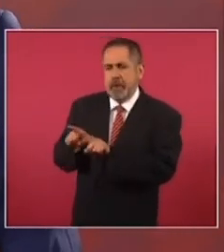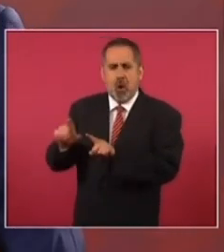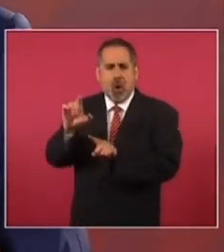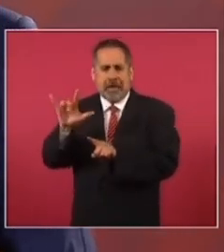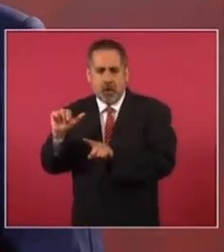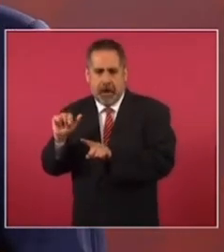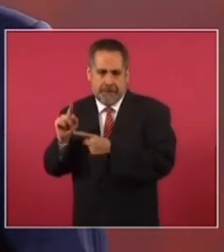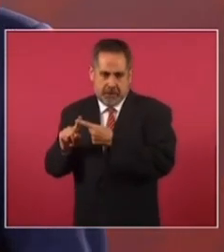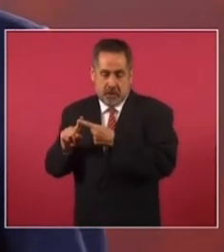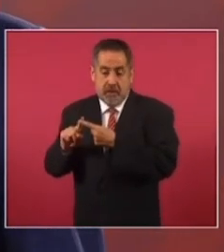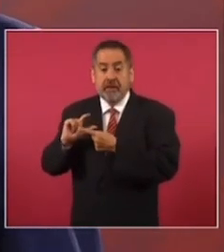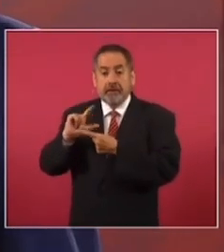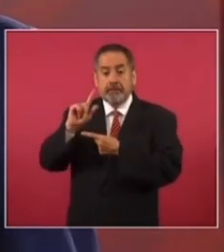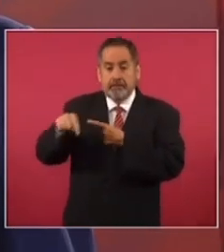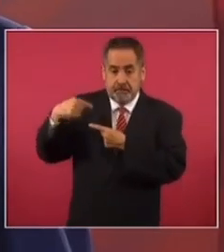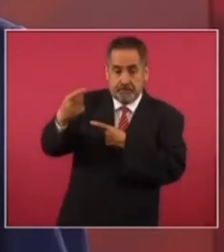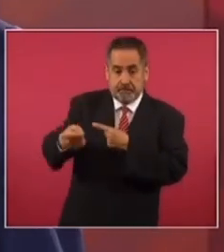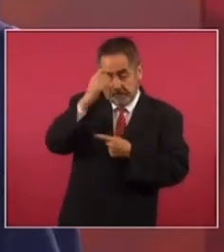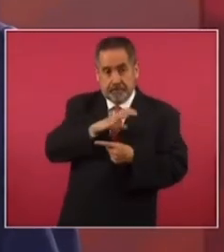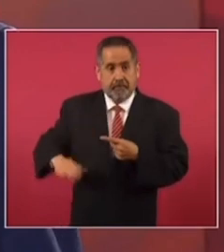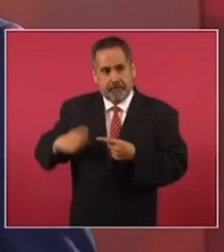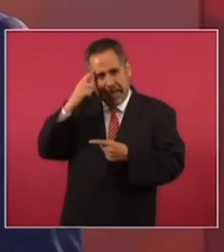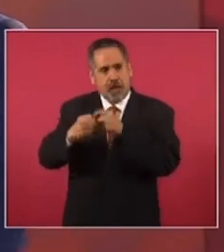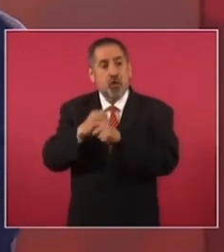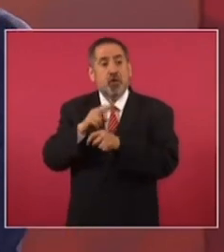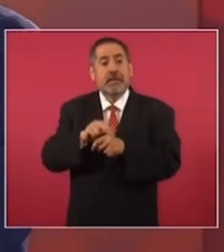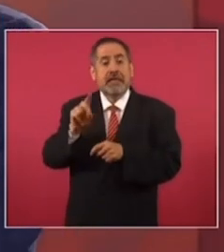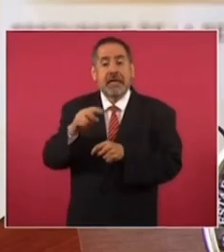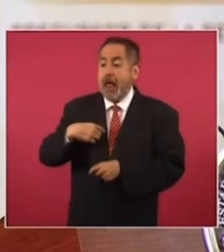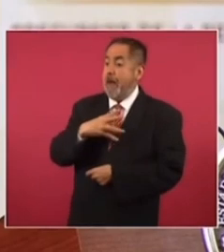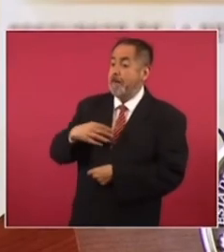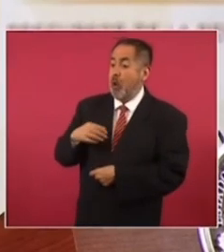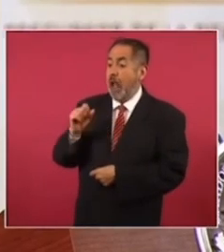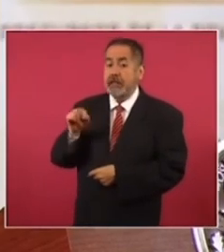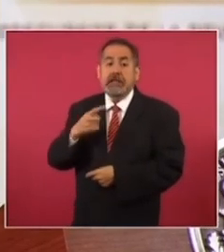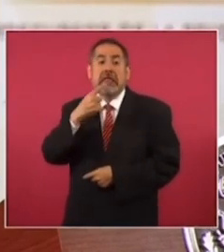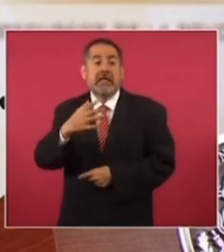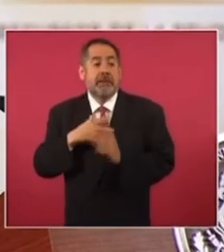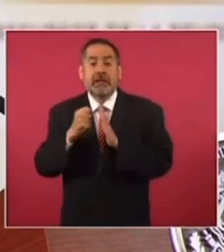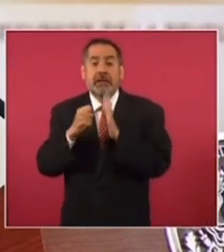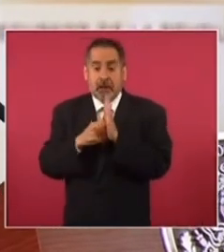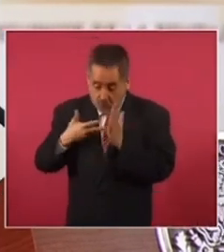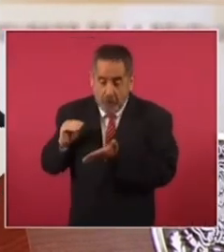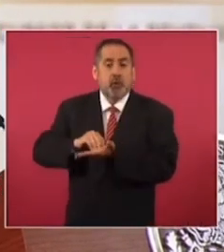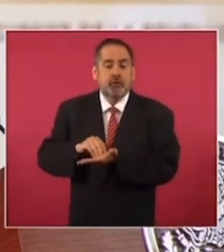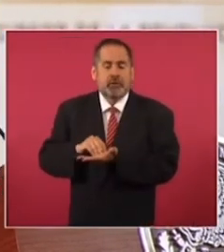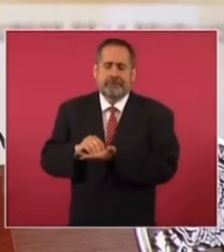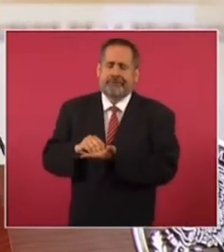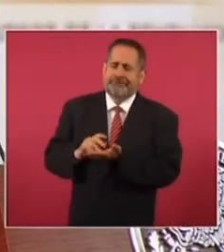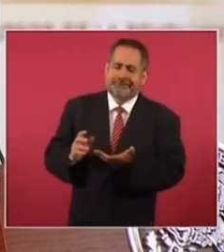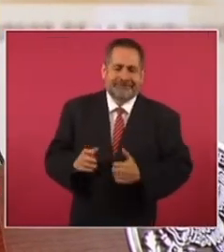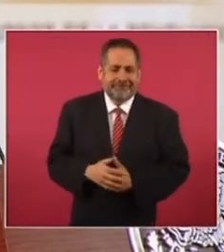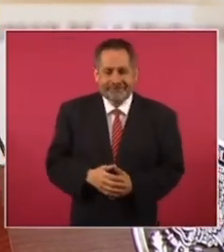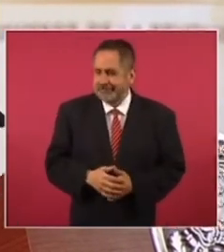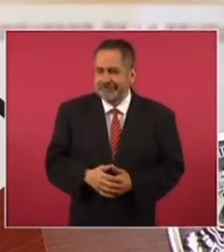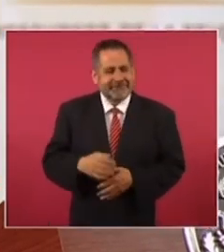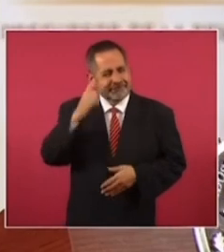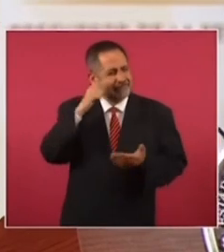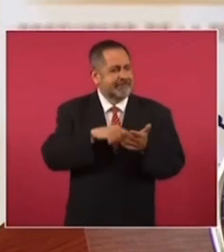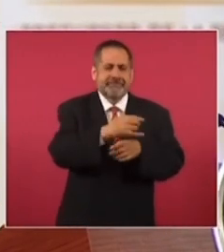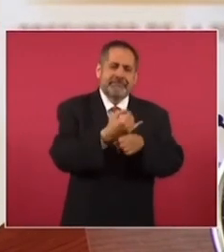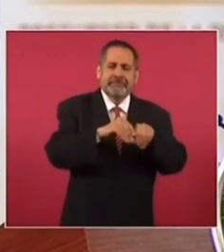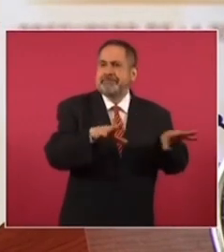Su arte es la mentira, su ideología es la mentira. Lo de él es echar mentiras. No deja de pensar